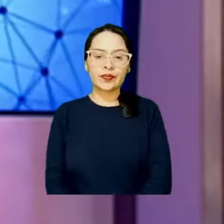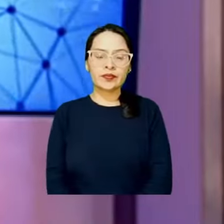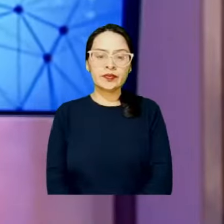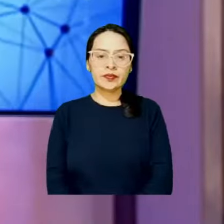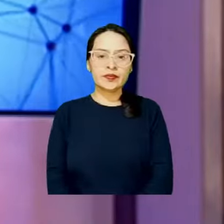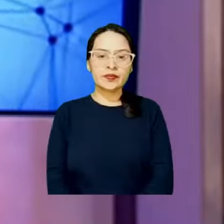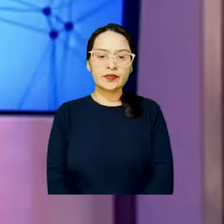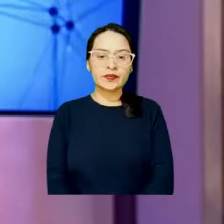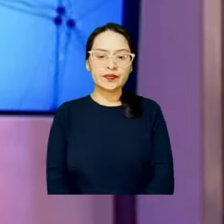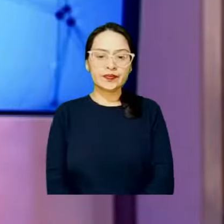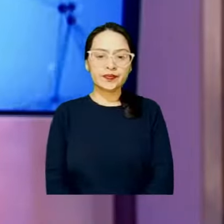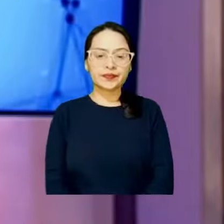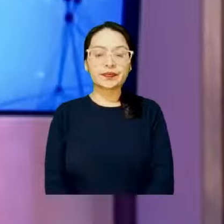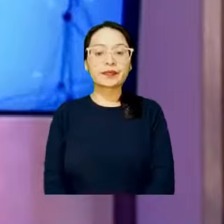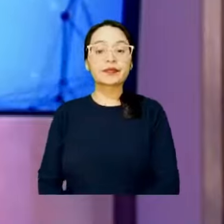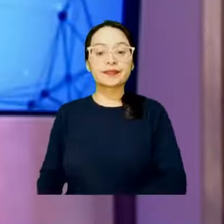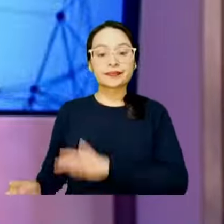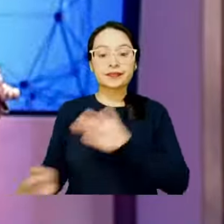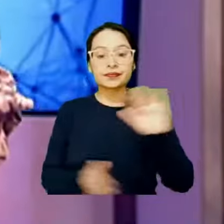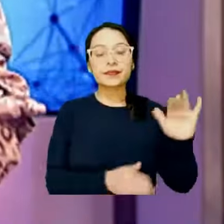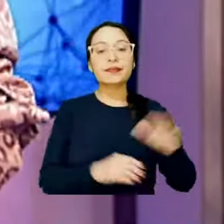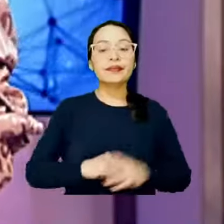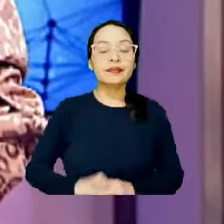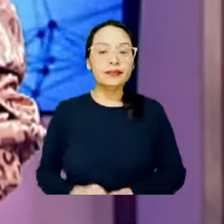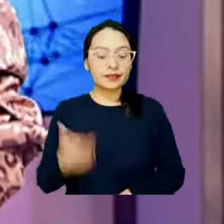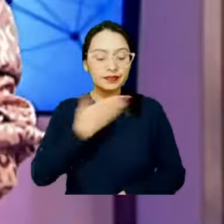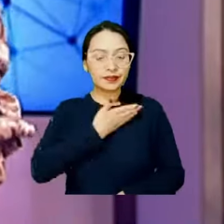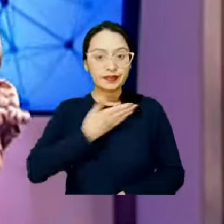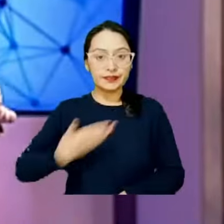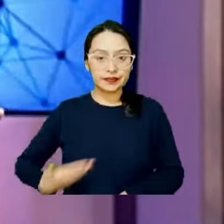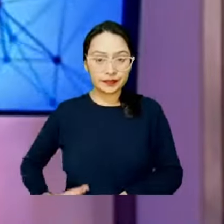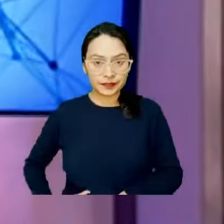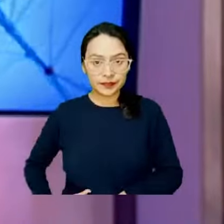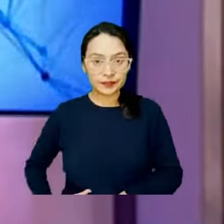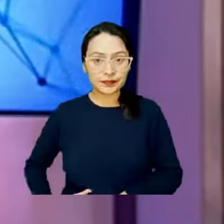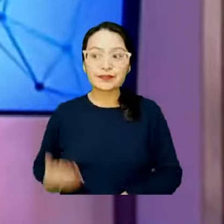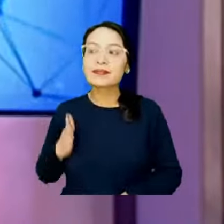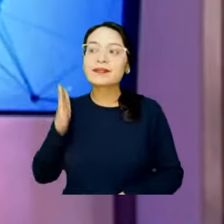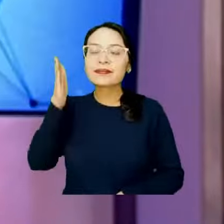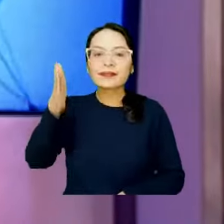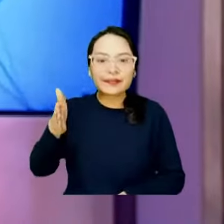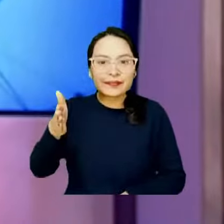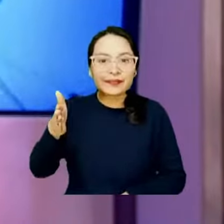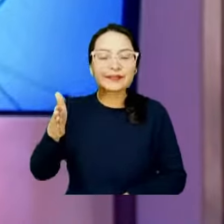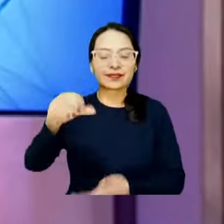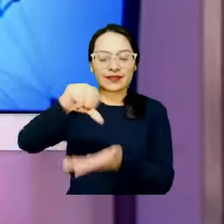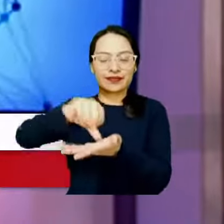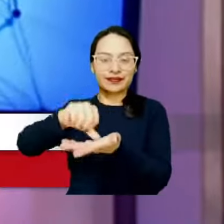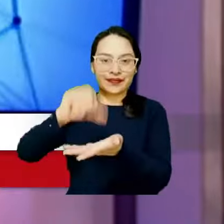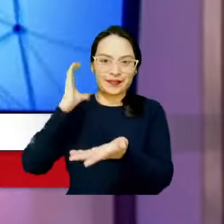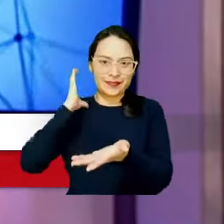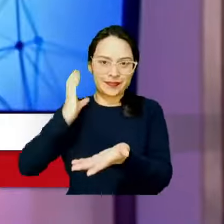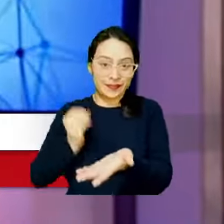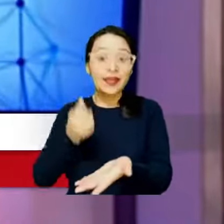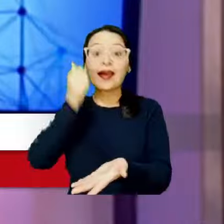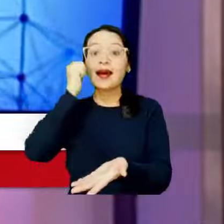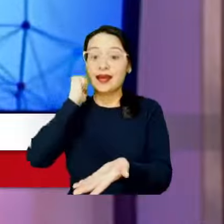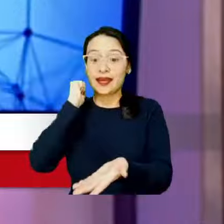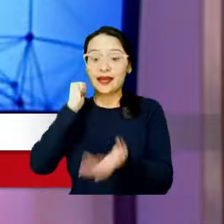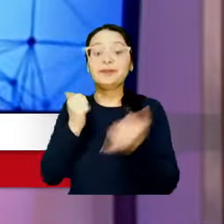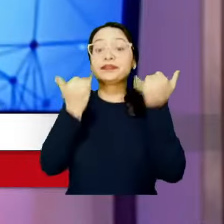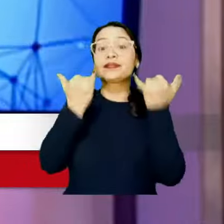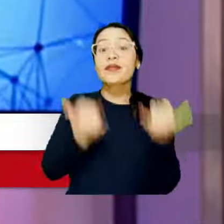Y ayer fue en la ciudad de Cuenca la visita sorpresiva. Hoy es Manta. El presidente Daniel Noboa cumplió agenda en Manabí. Visitó Manta, esto